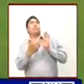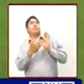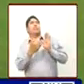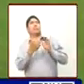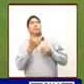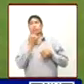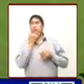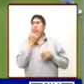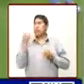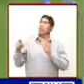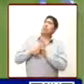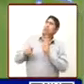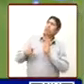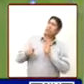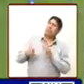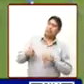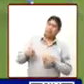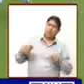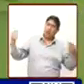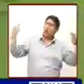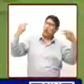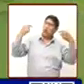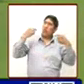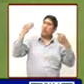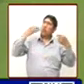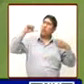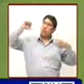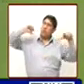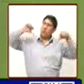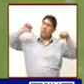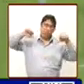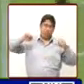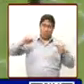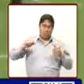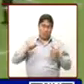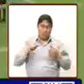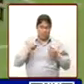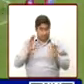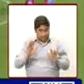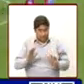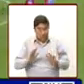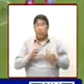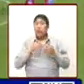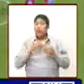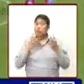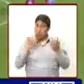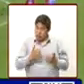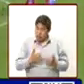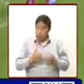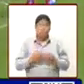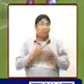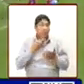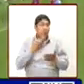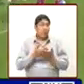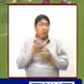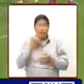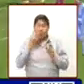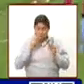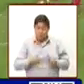creer que este club está mal. Yo creo que estamos muy bien, hay muy buenas personas.